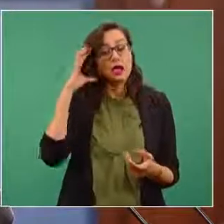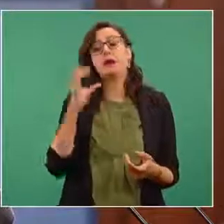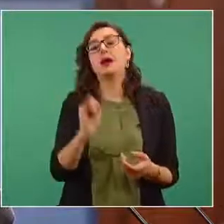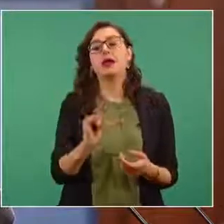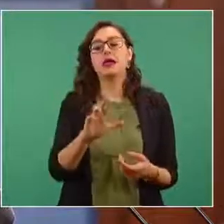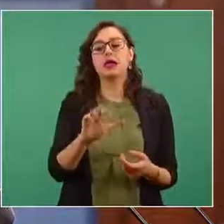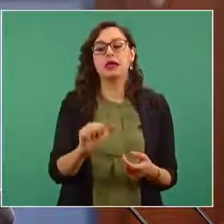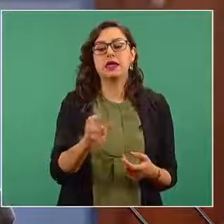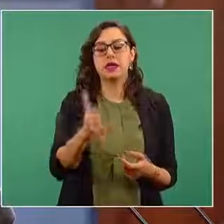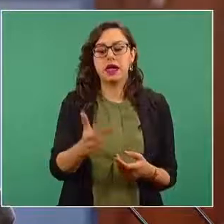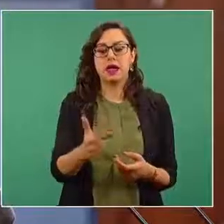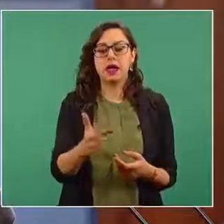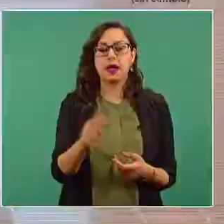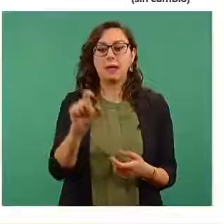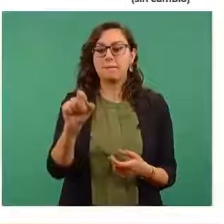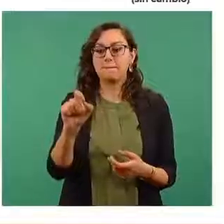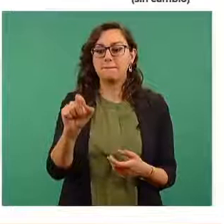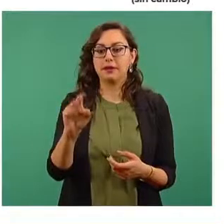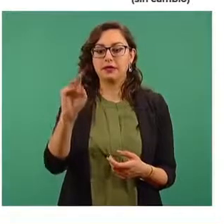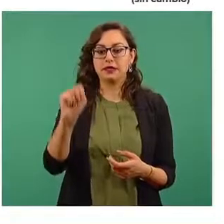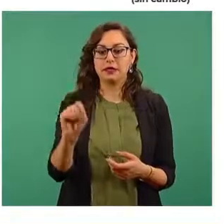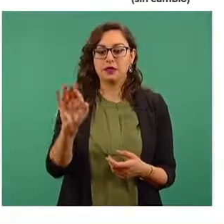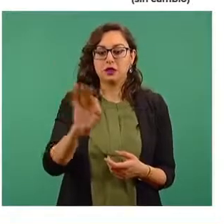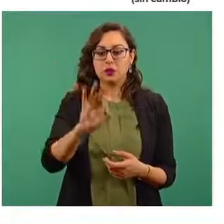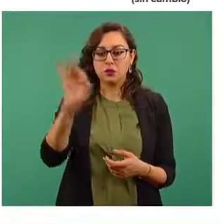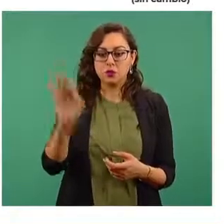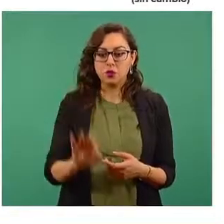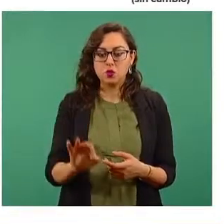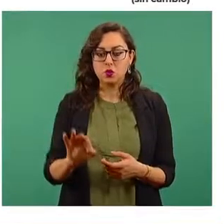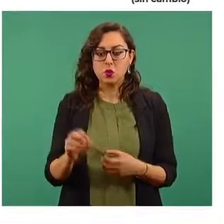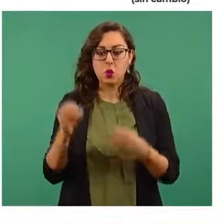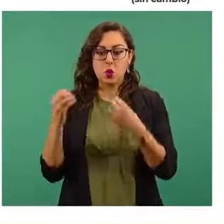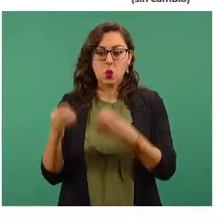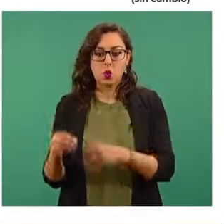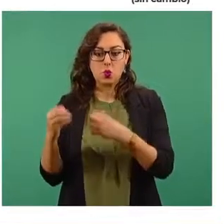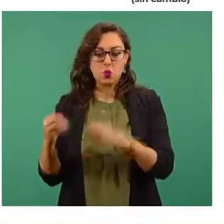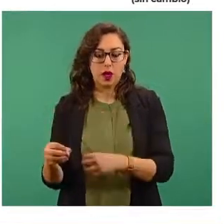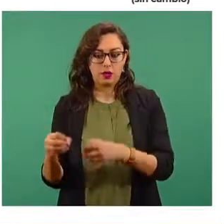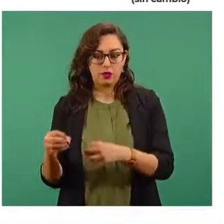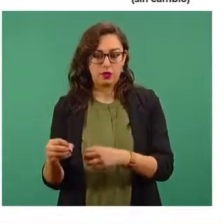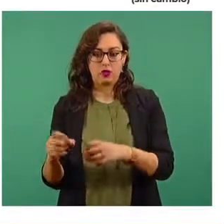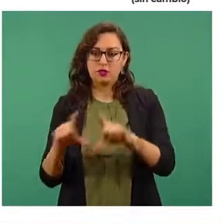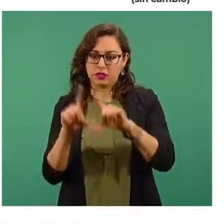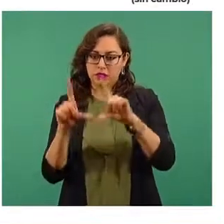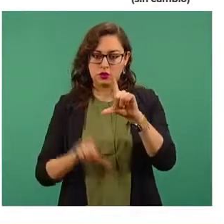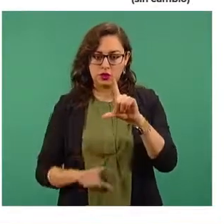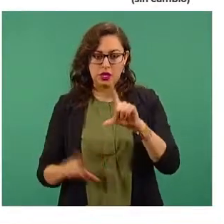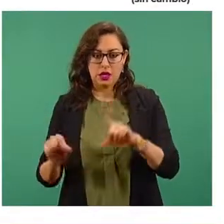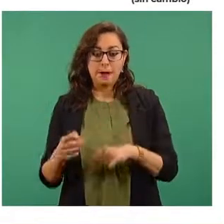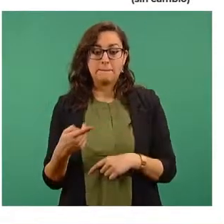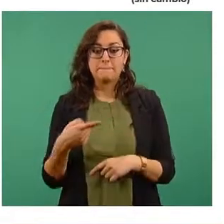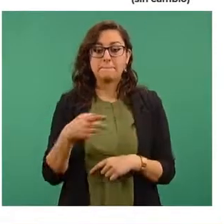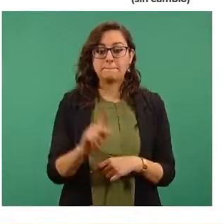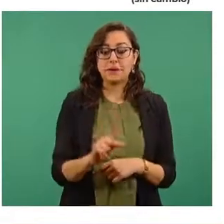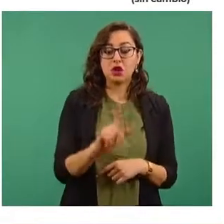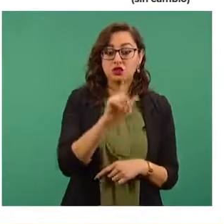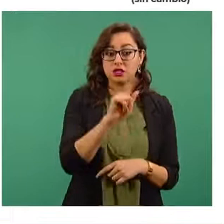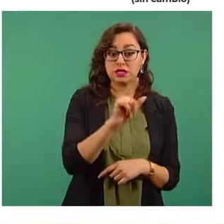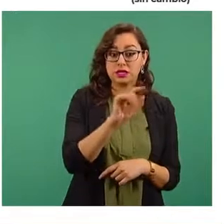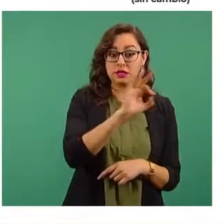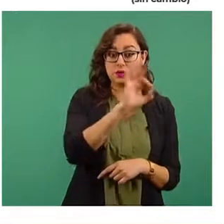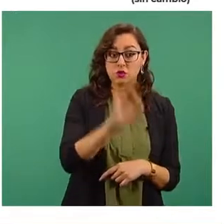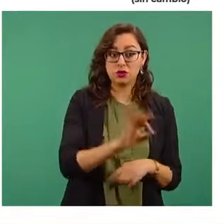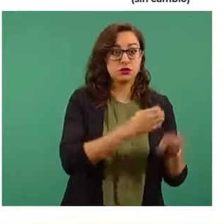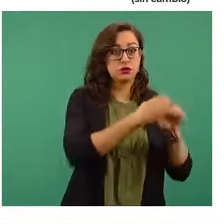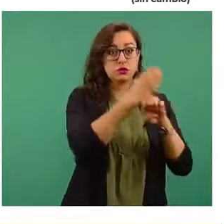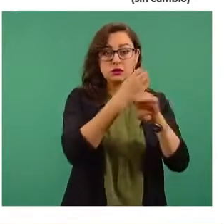general no tienen ningún estado que las tenga en más del 70% y solo uno, que está a la baja, la